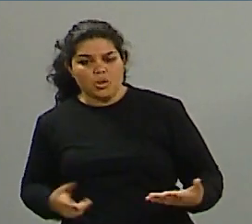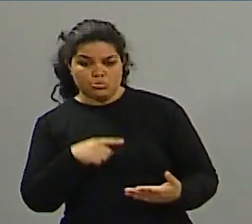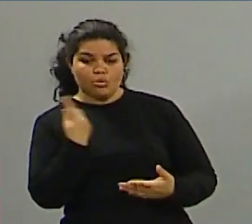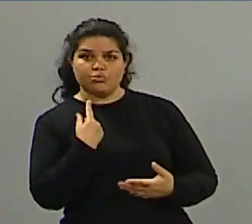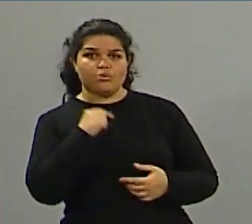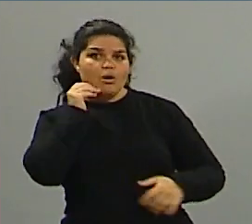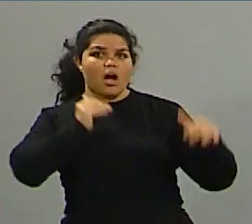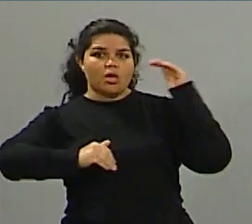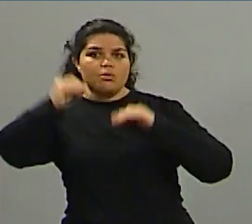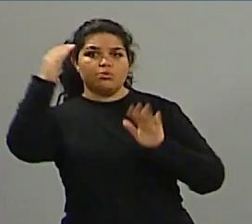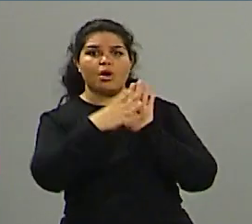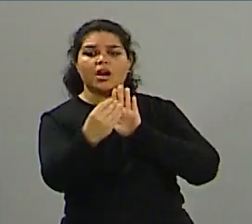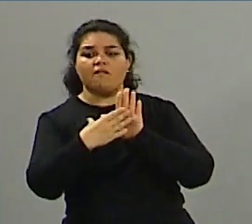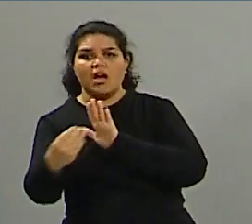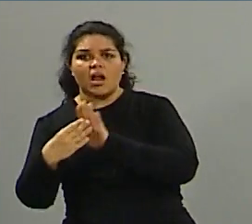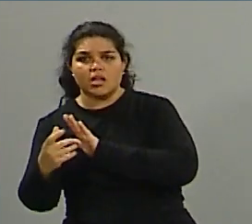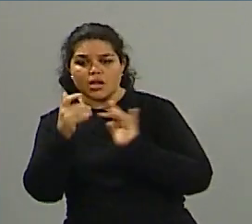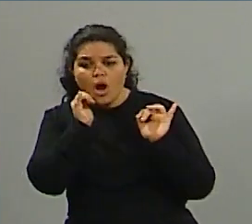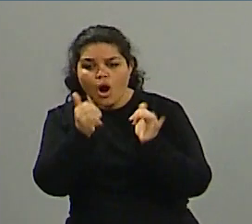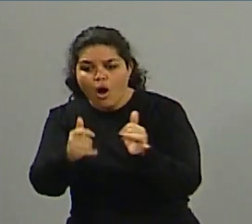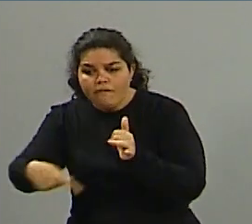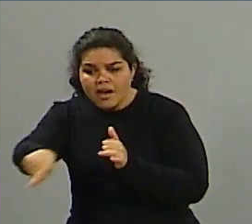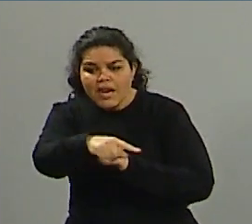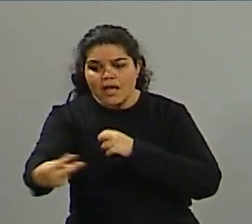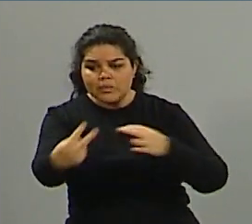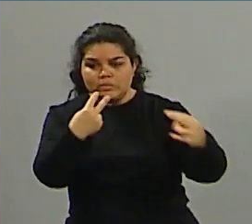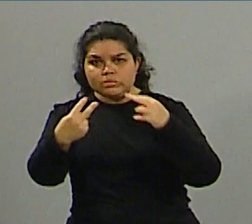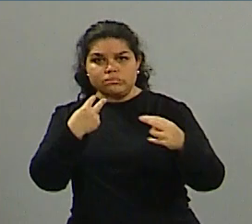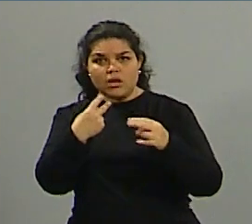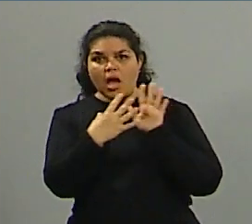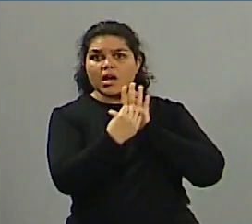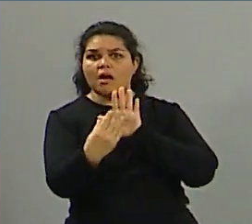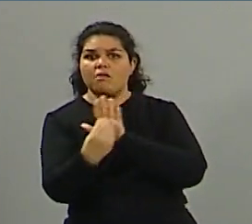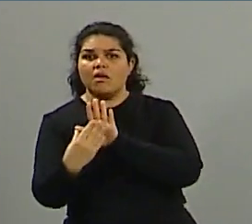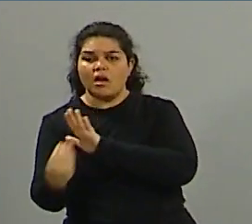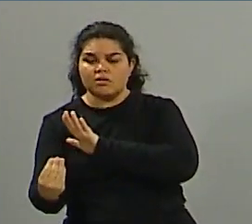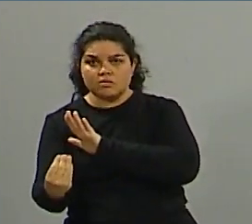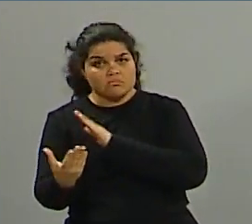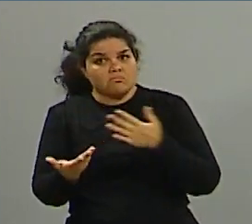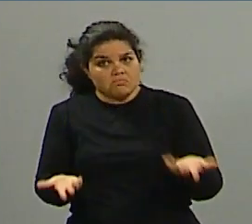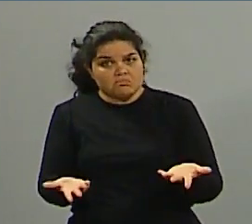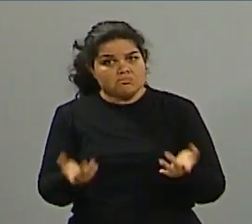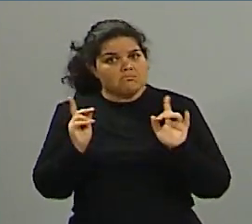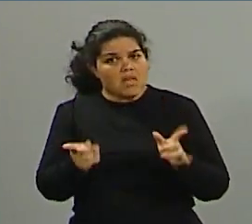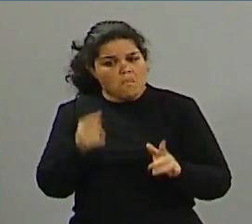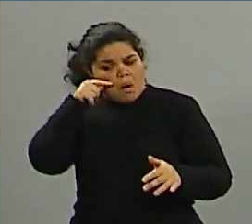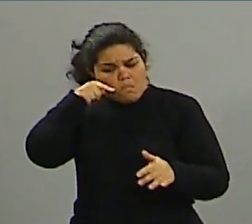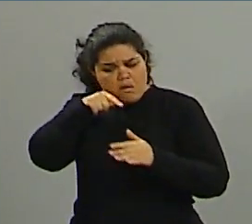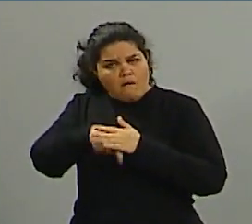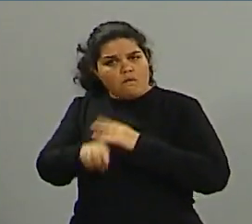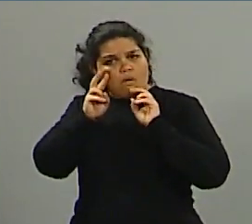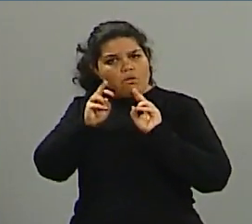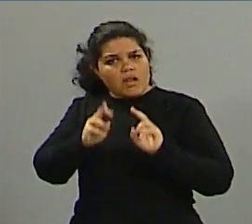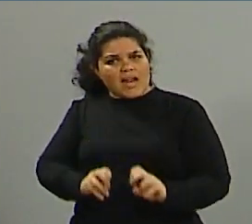Sí. Entonces, la mirada es mucho más profunda y mucho más amplia que en solamente